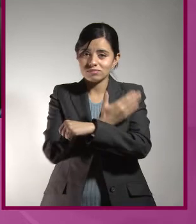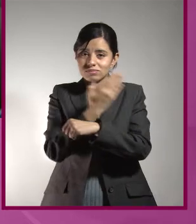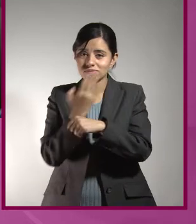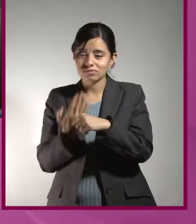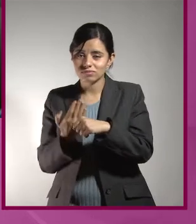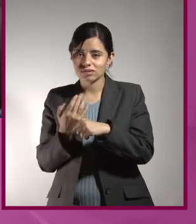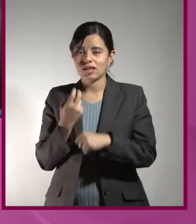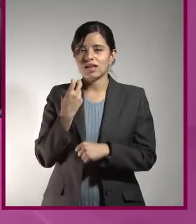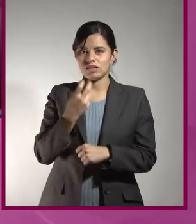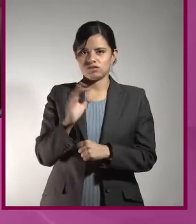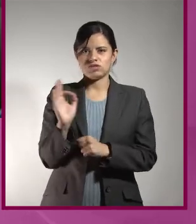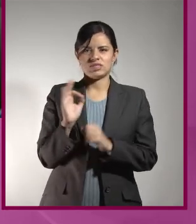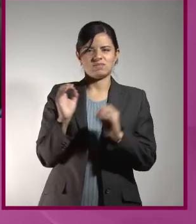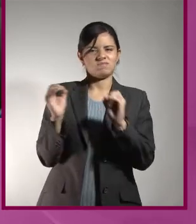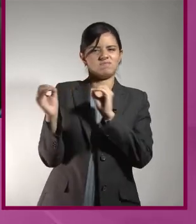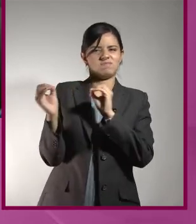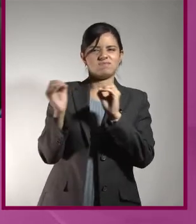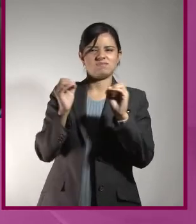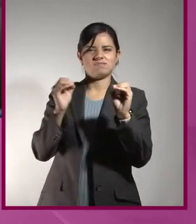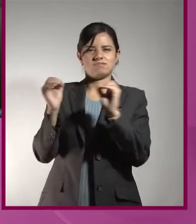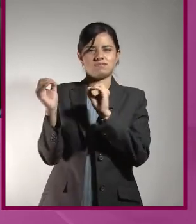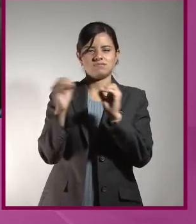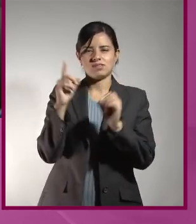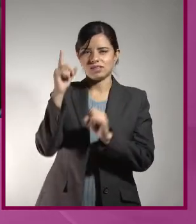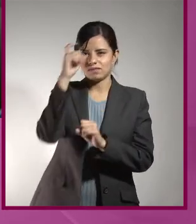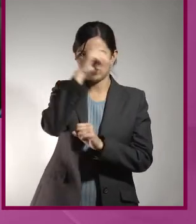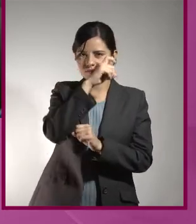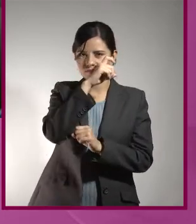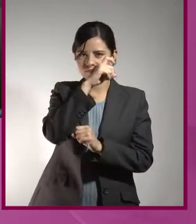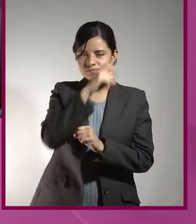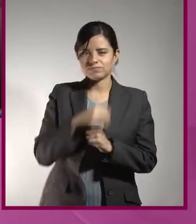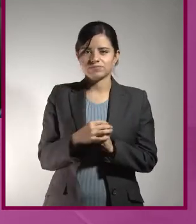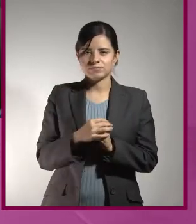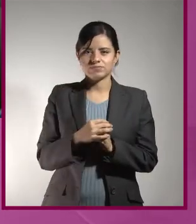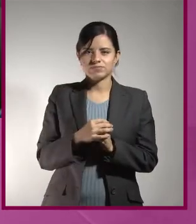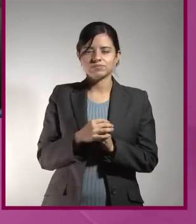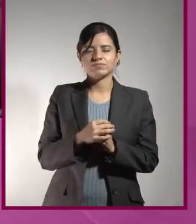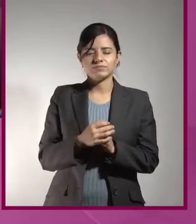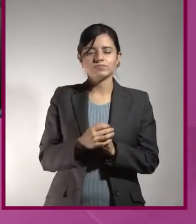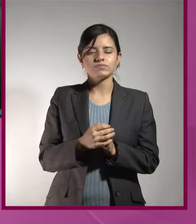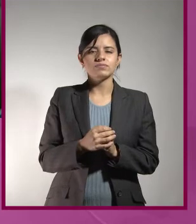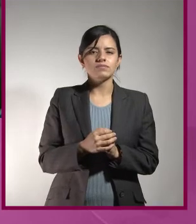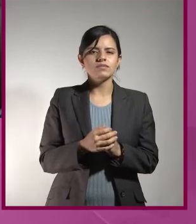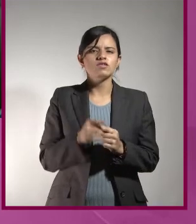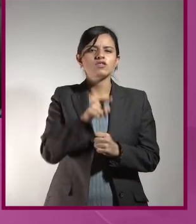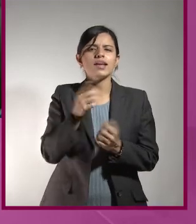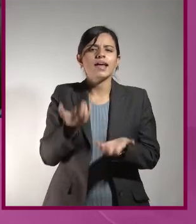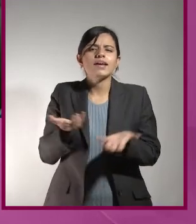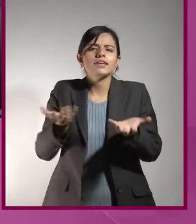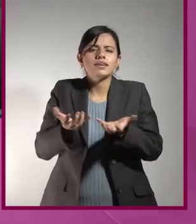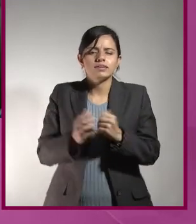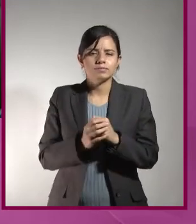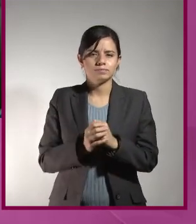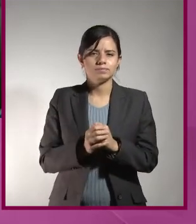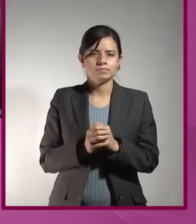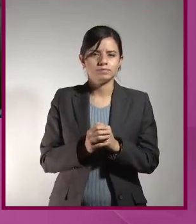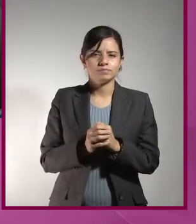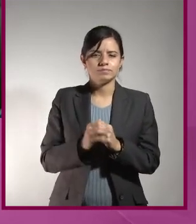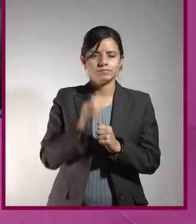más tensión, más discusiones y dificultades. Entonces, ¿qué hacer?